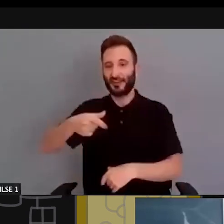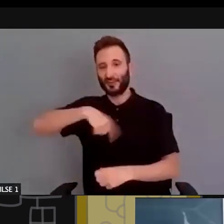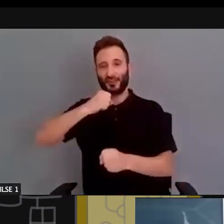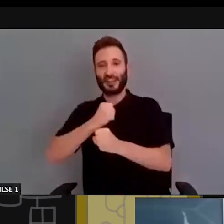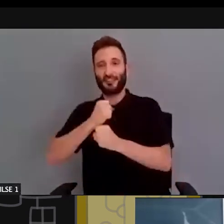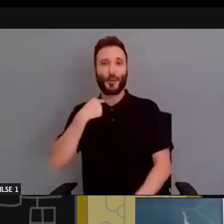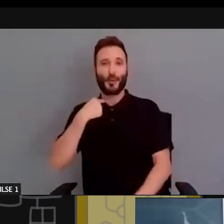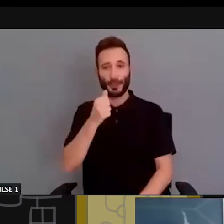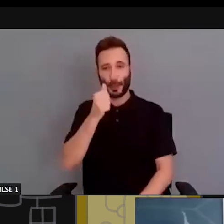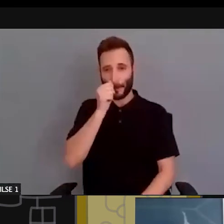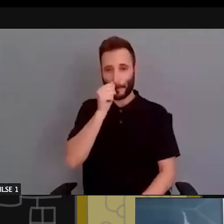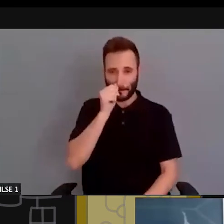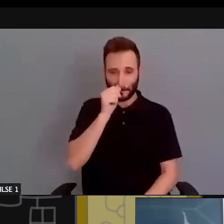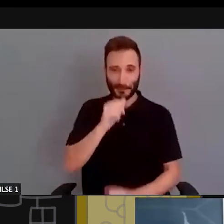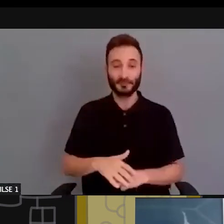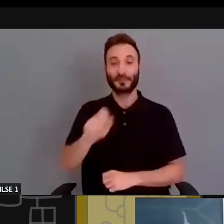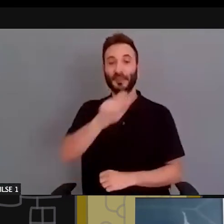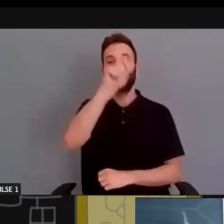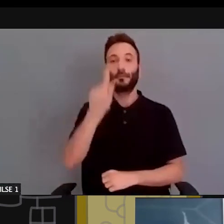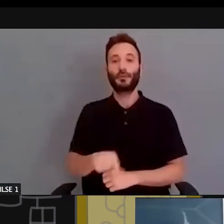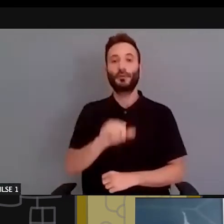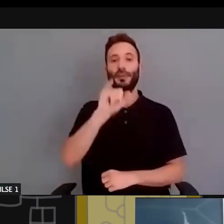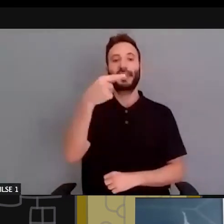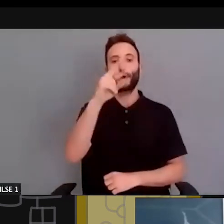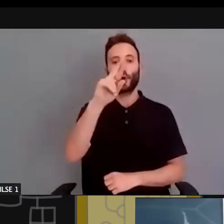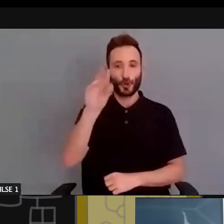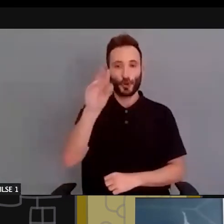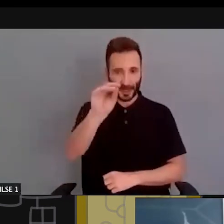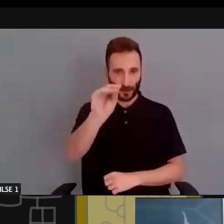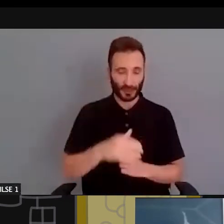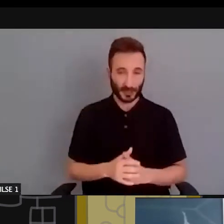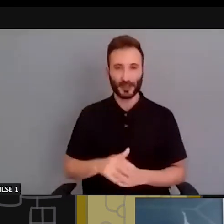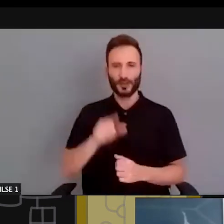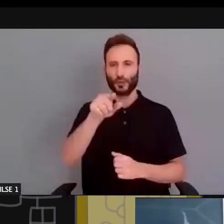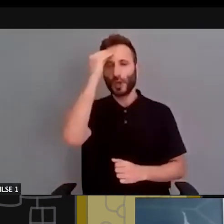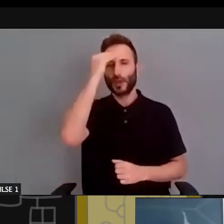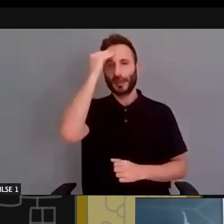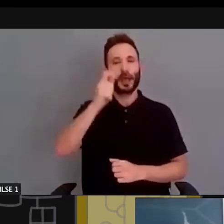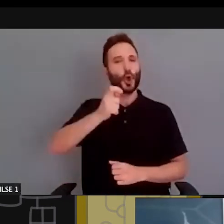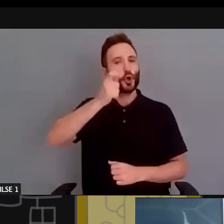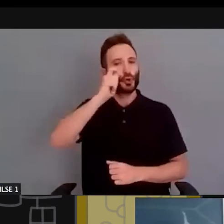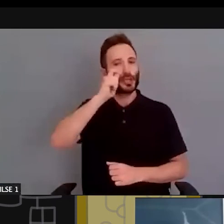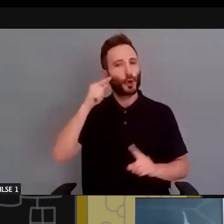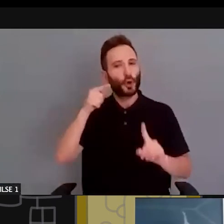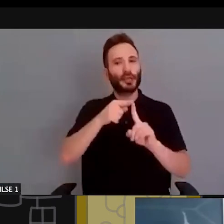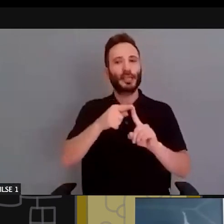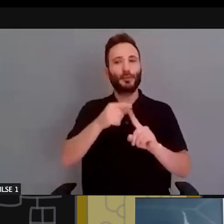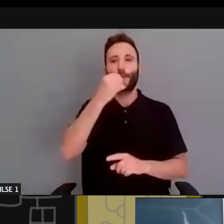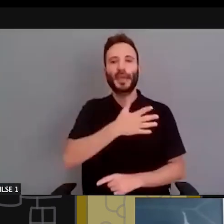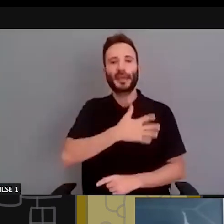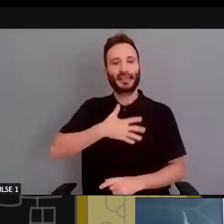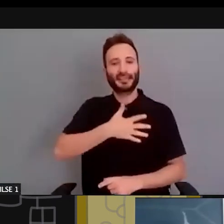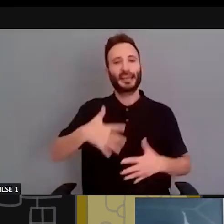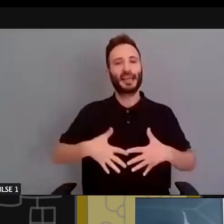A ver, desde el público una pregunta para Igor. ¿Cómo crees que el turismo puede contribuir al bienestar emocional y social en una persona con